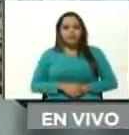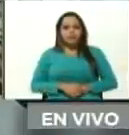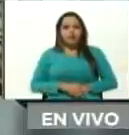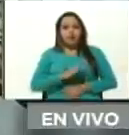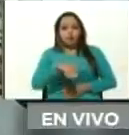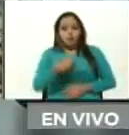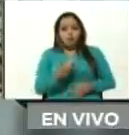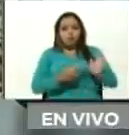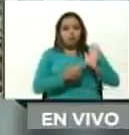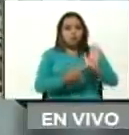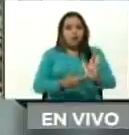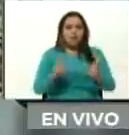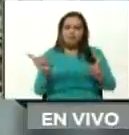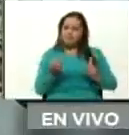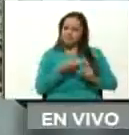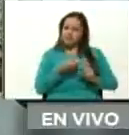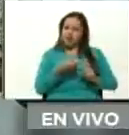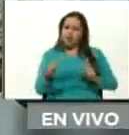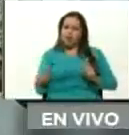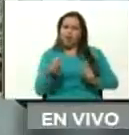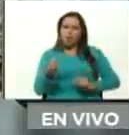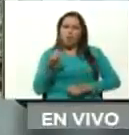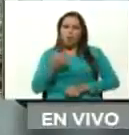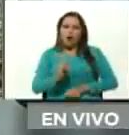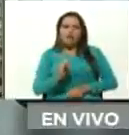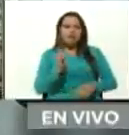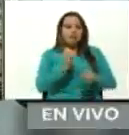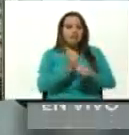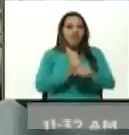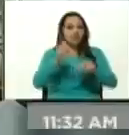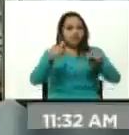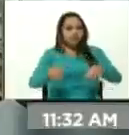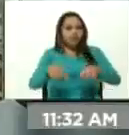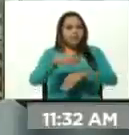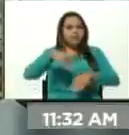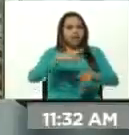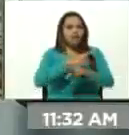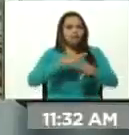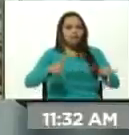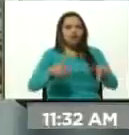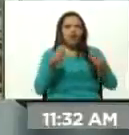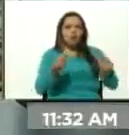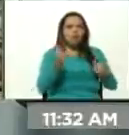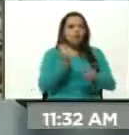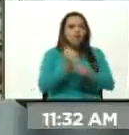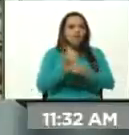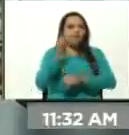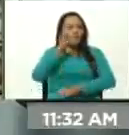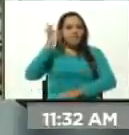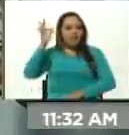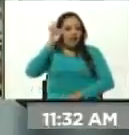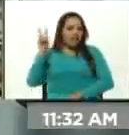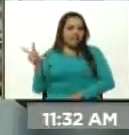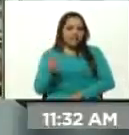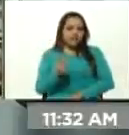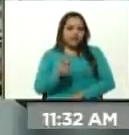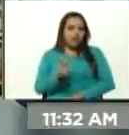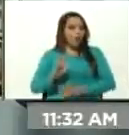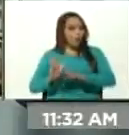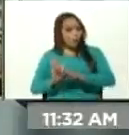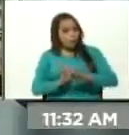expresarle en primer lugar cómo funciona este Ministerio Público, cómo actúan nuestros fiscales, y por otro